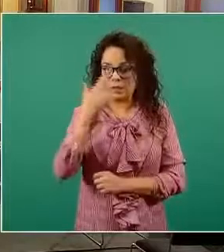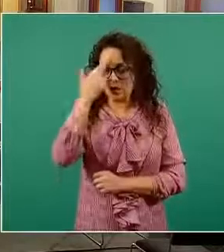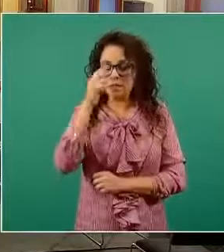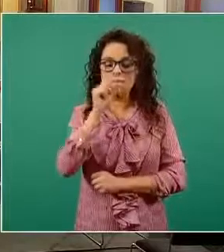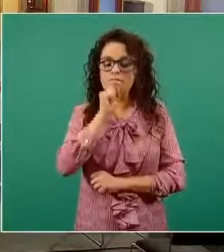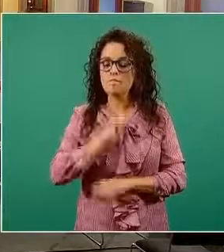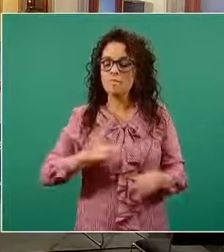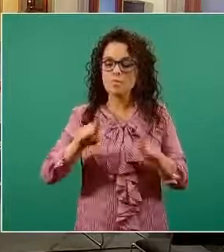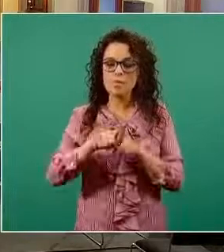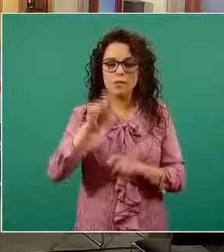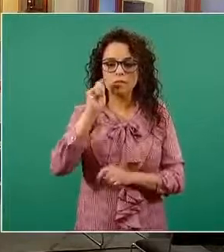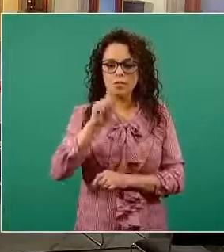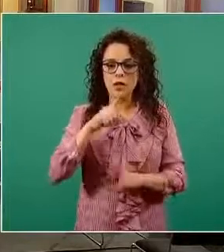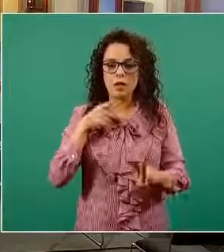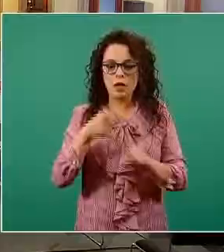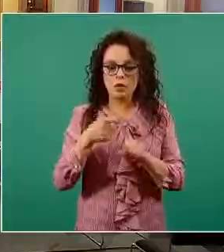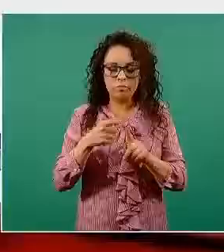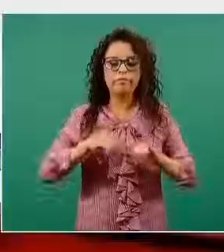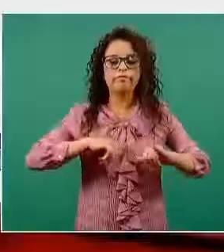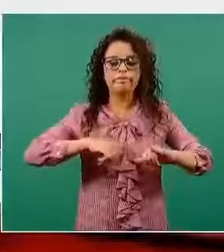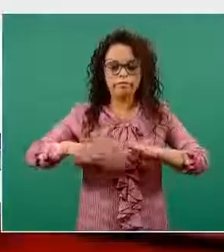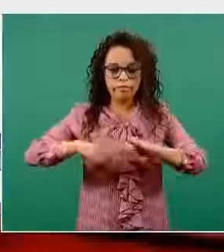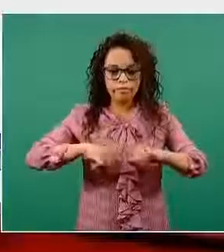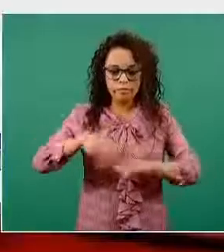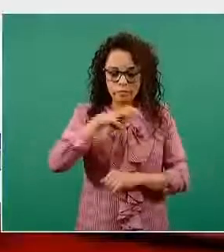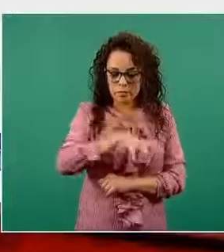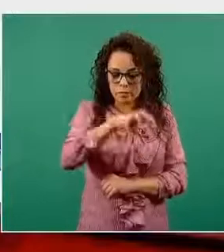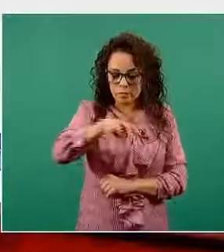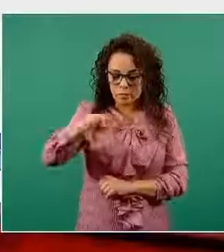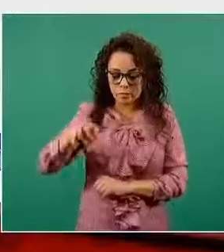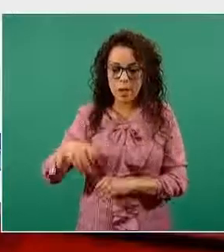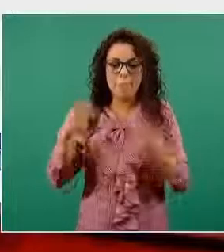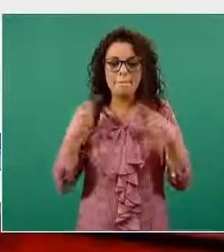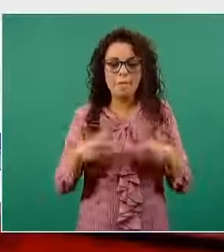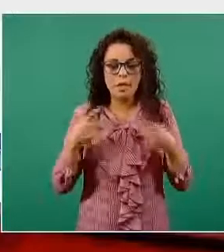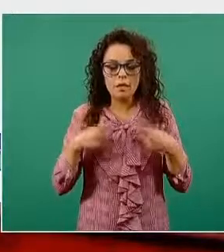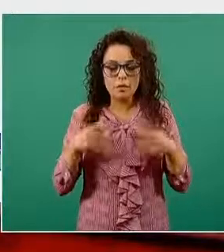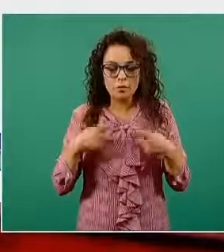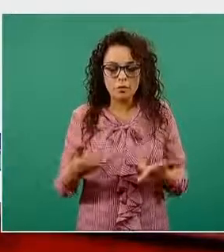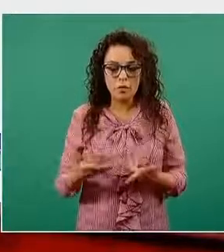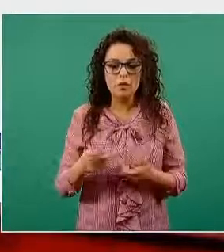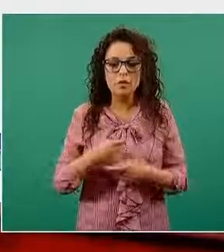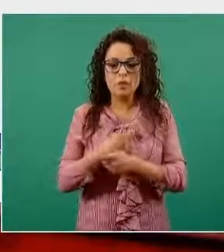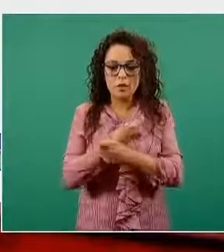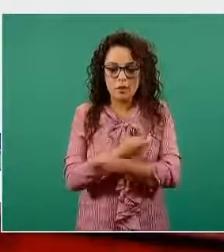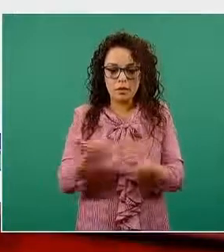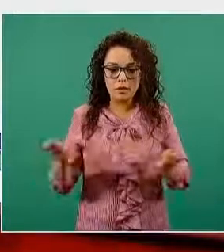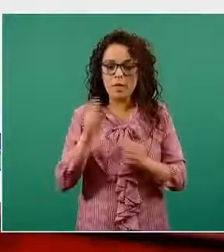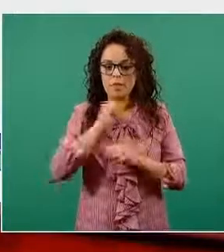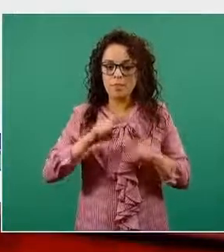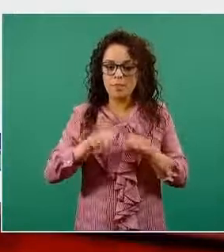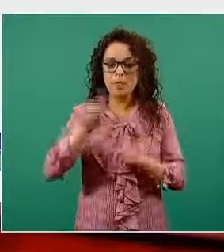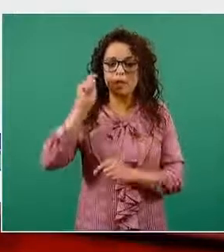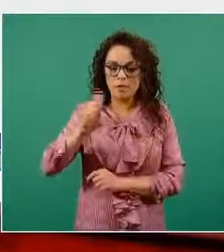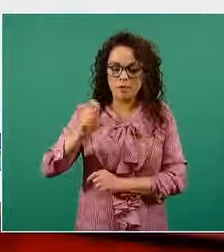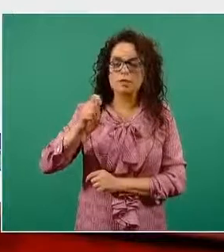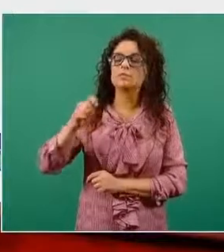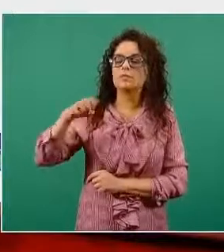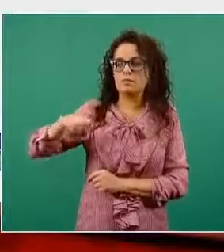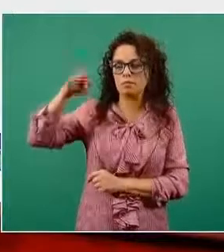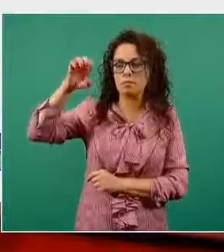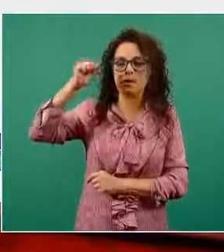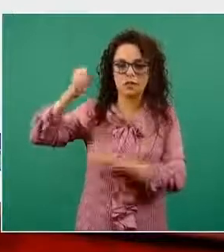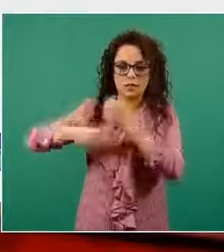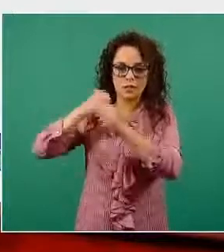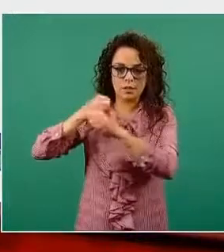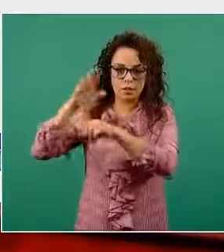lógica territorial, pero sobre todo poblacional, de la vacunación a personas adultas mayores de 60 años. ¿Cuál es